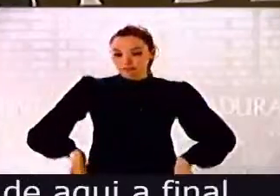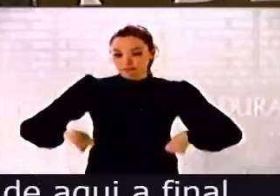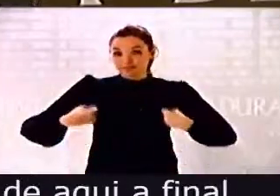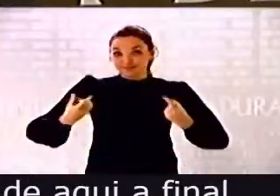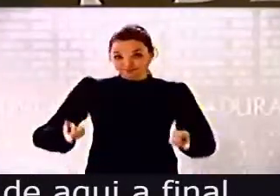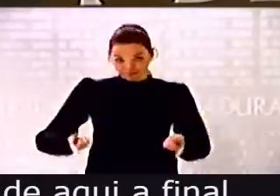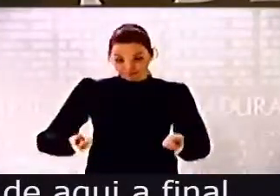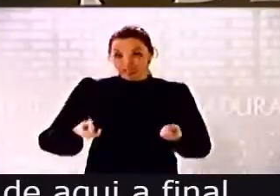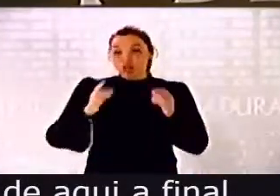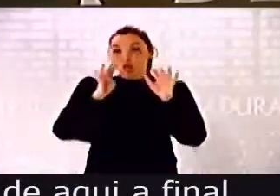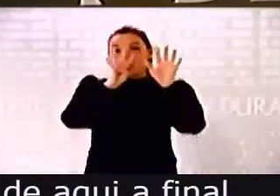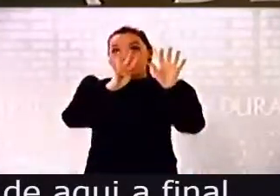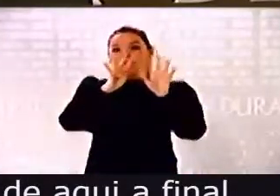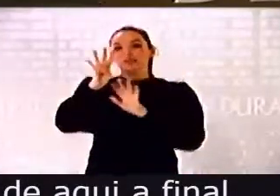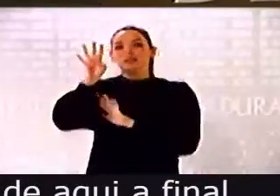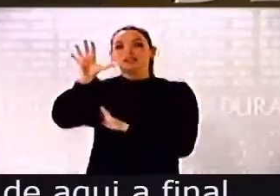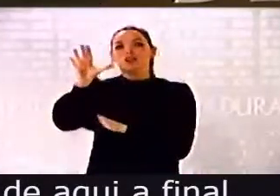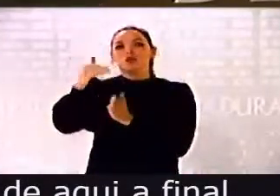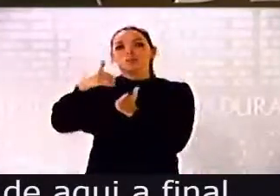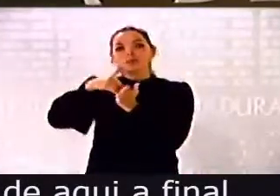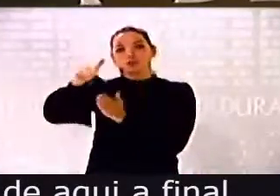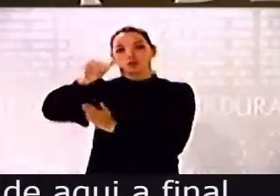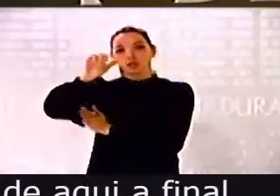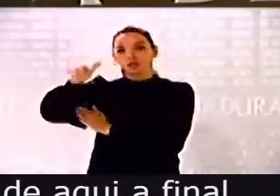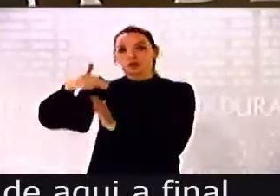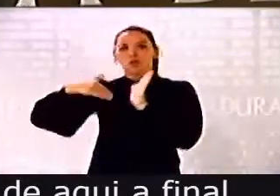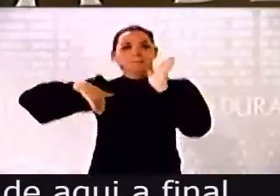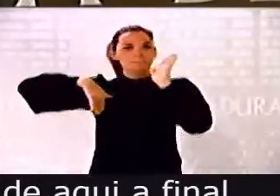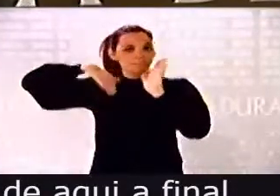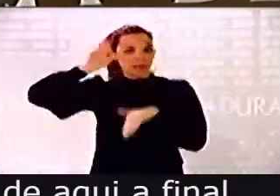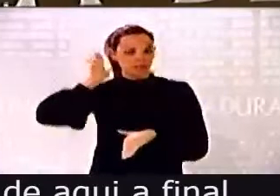superará los 95 millones de euros.